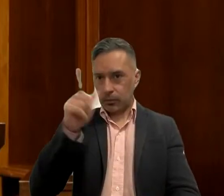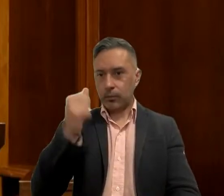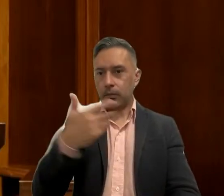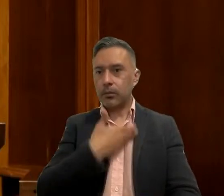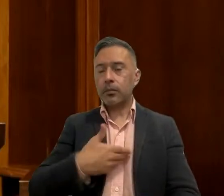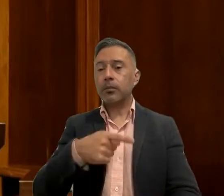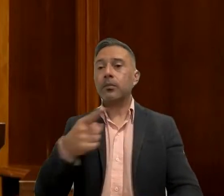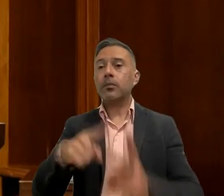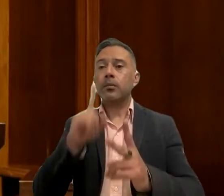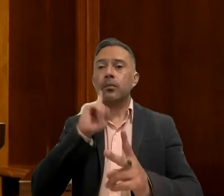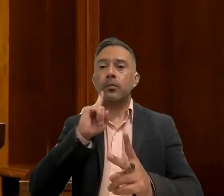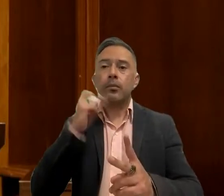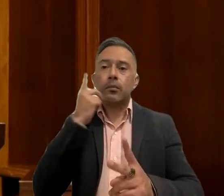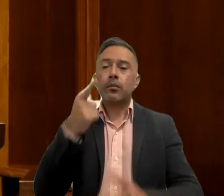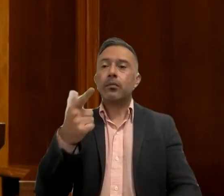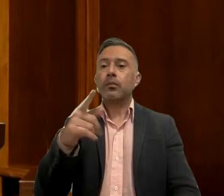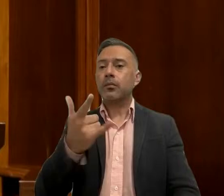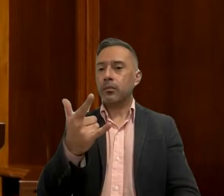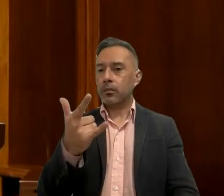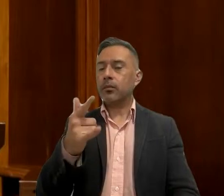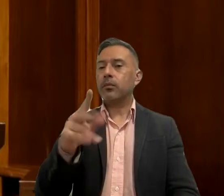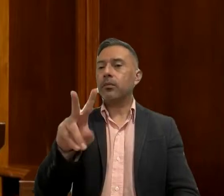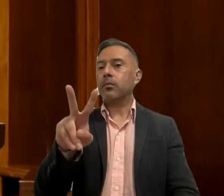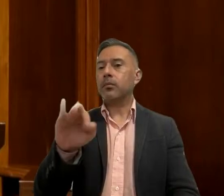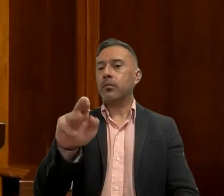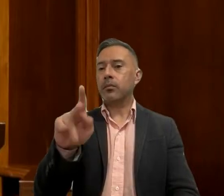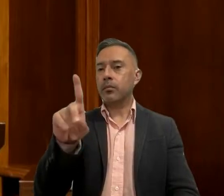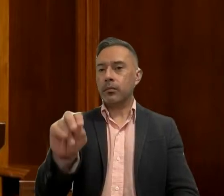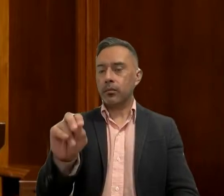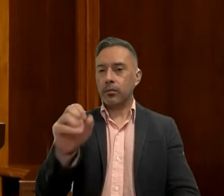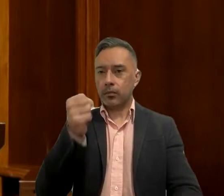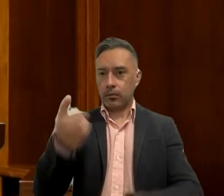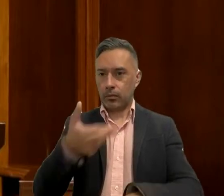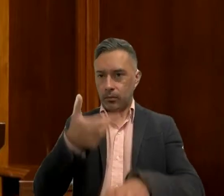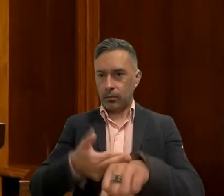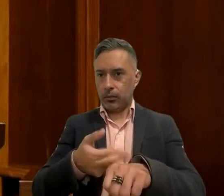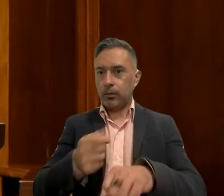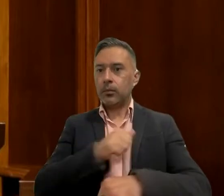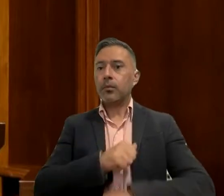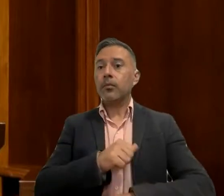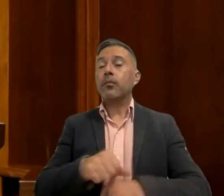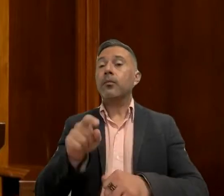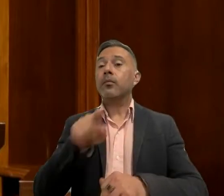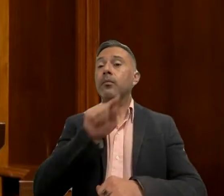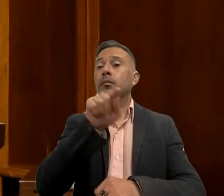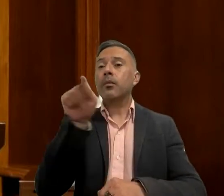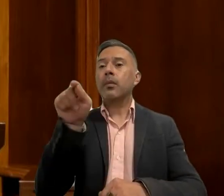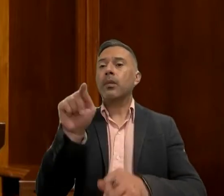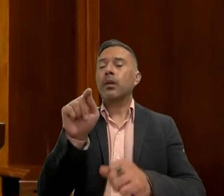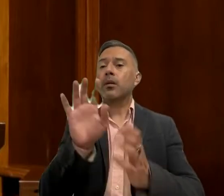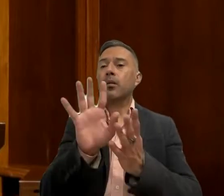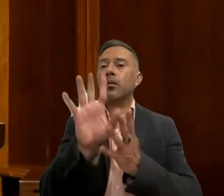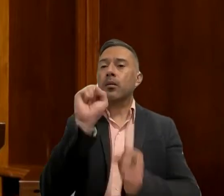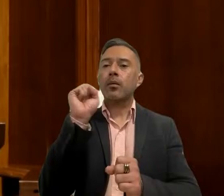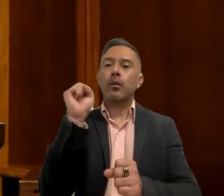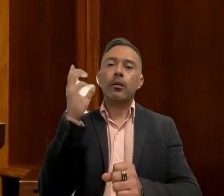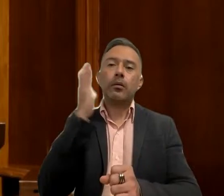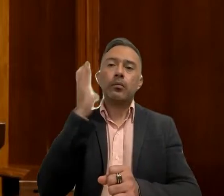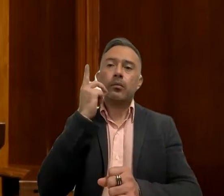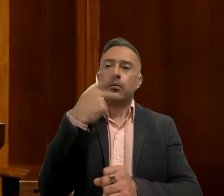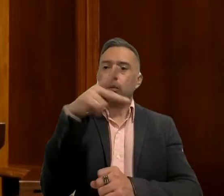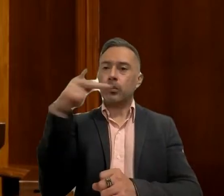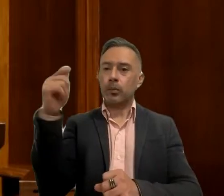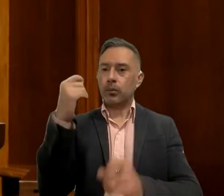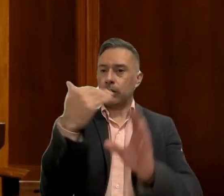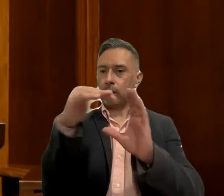Julieta Villalpando Riquelme, secretaria. Se remite a las legislaturas de los estados de la Ciudad de México para los